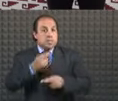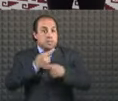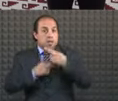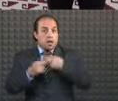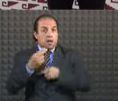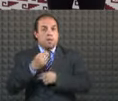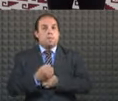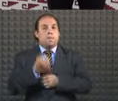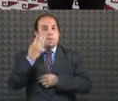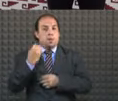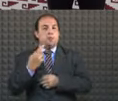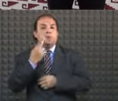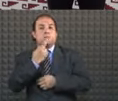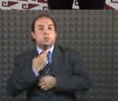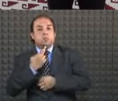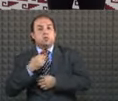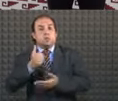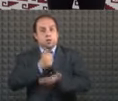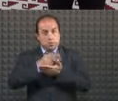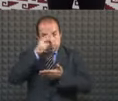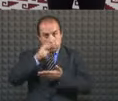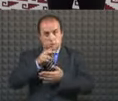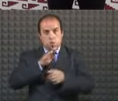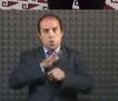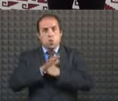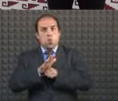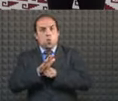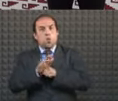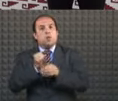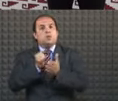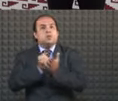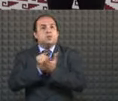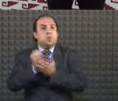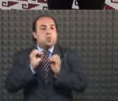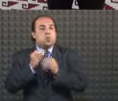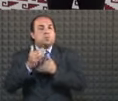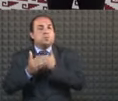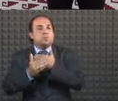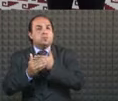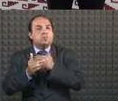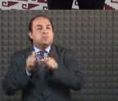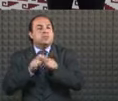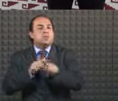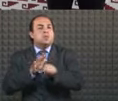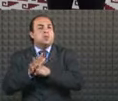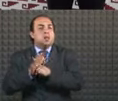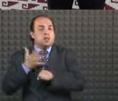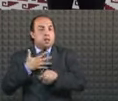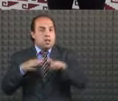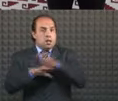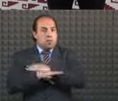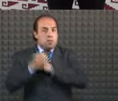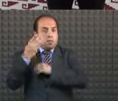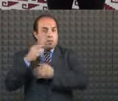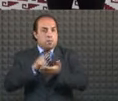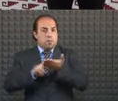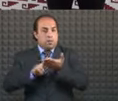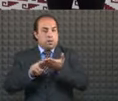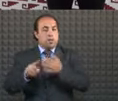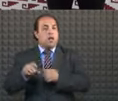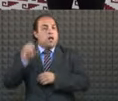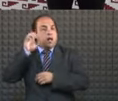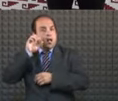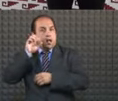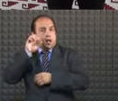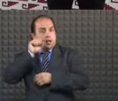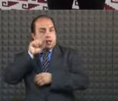regresar al semáforo rojo a la Ciudad de México, ¿qué procedería ahí? Si bien cuando pasó del semáforo verde al amarillo y después al naranja